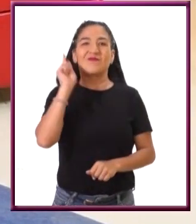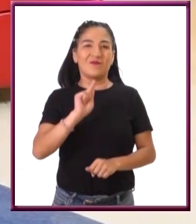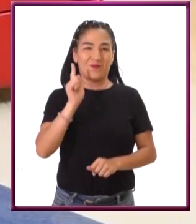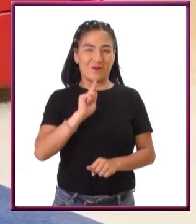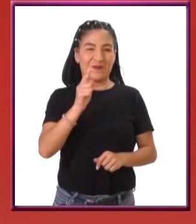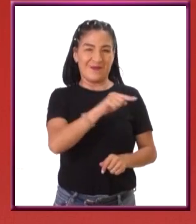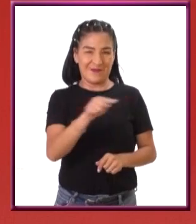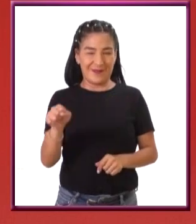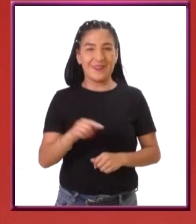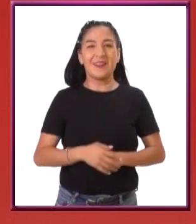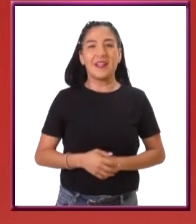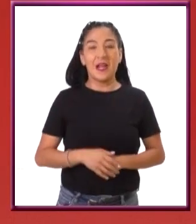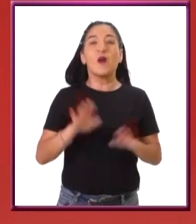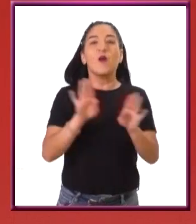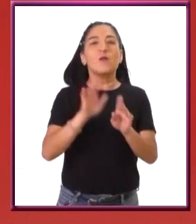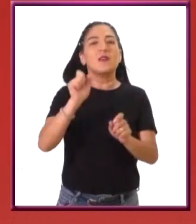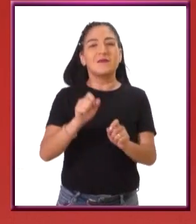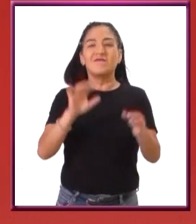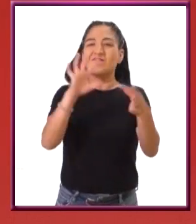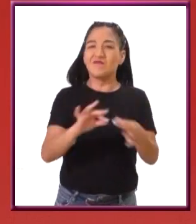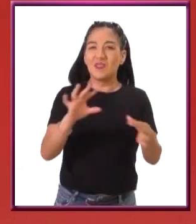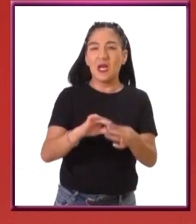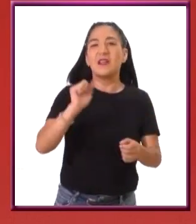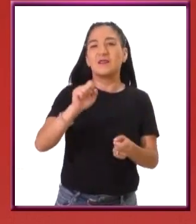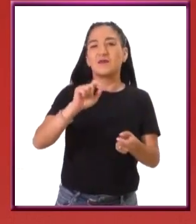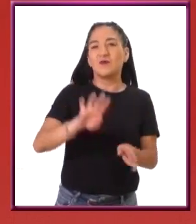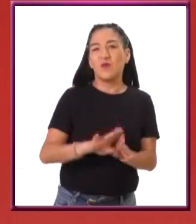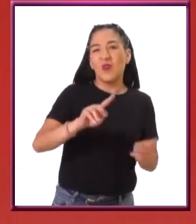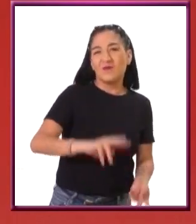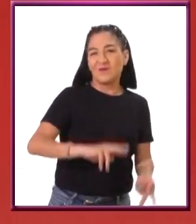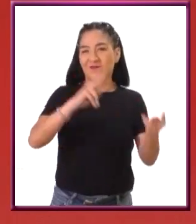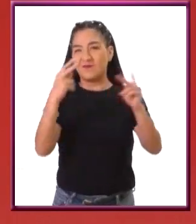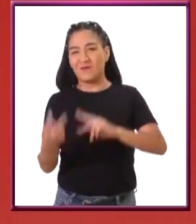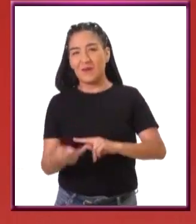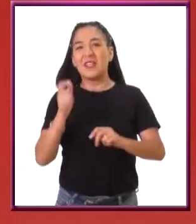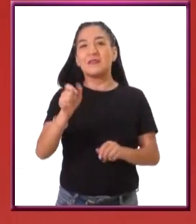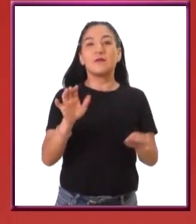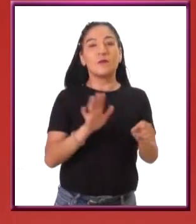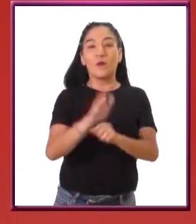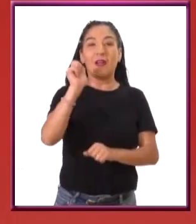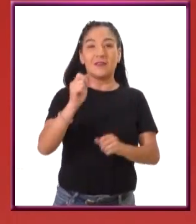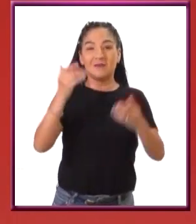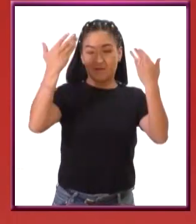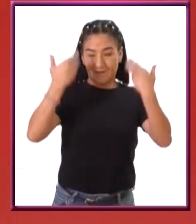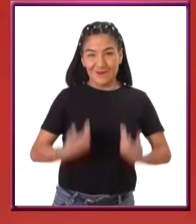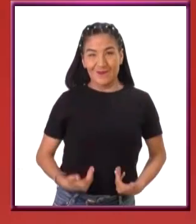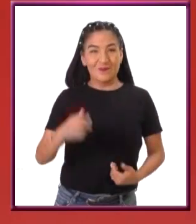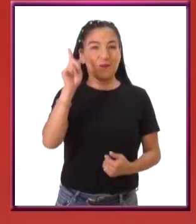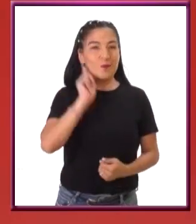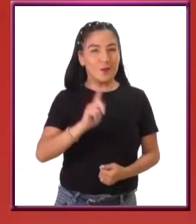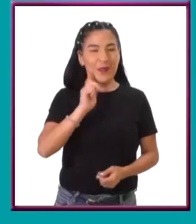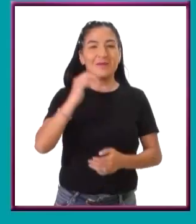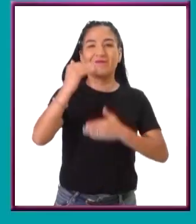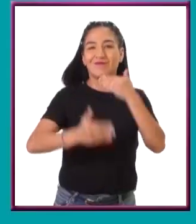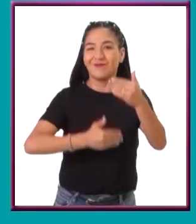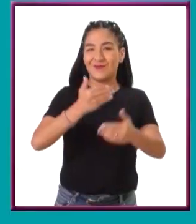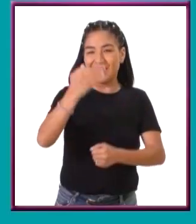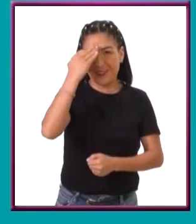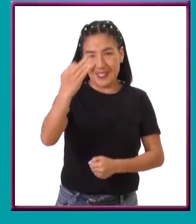femenino. Abordaremos la otra cara de la moneda, es decir, la de los cánones de belleza a través del tiempo.